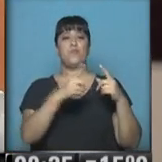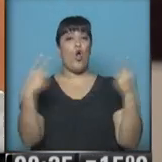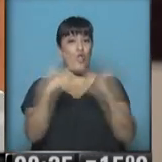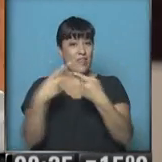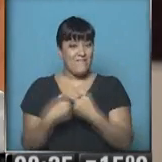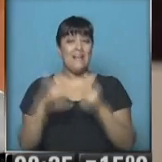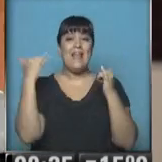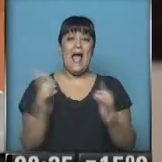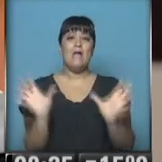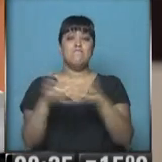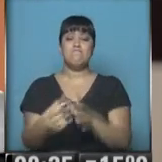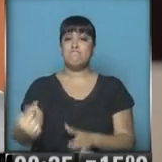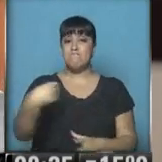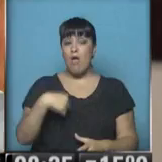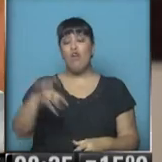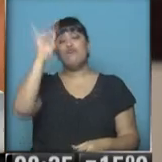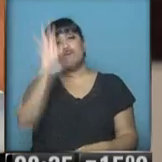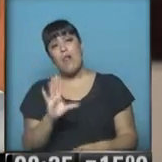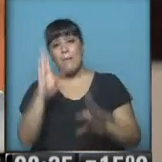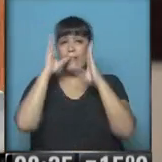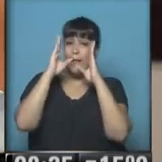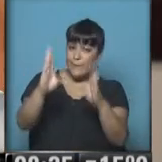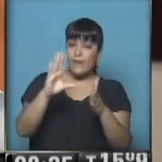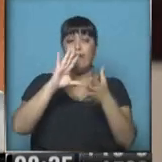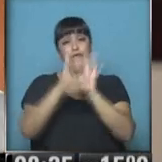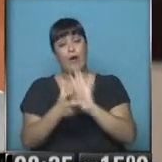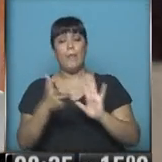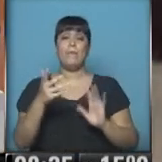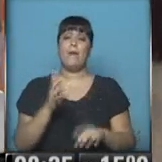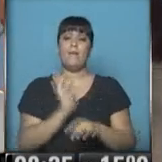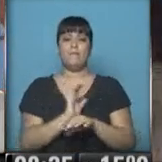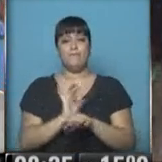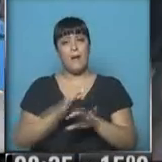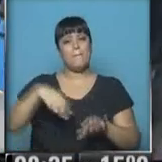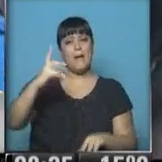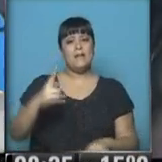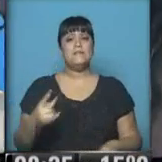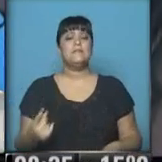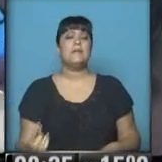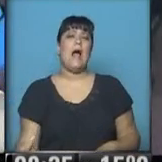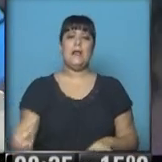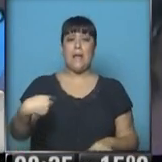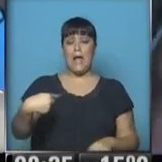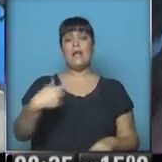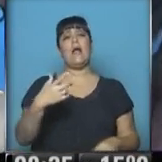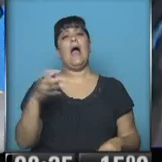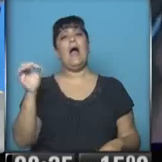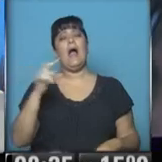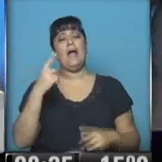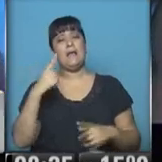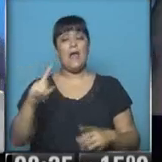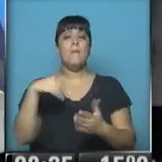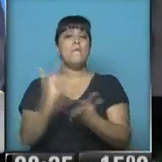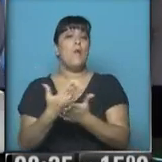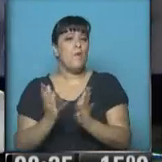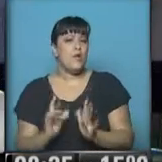oposición que se enfocan simplemente en frentes derogadas no es más a atacar tal vez la gestión y a decir lo que van a anular que lo que propone